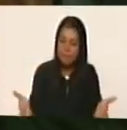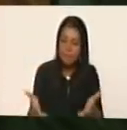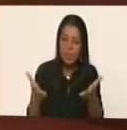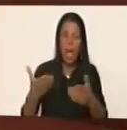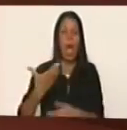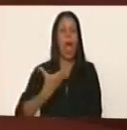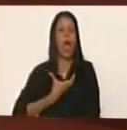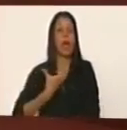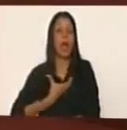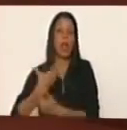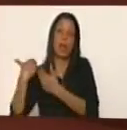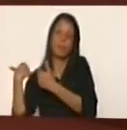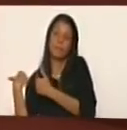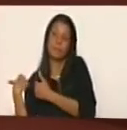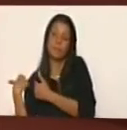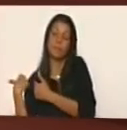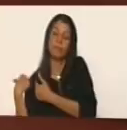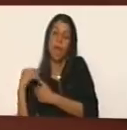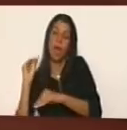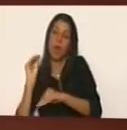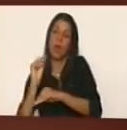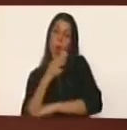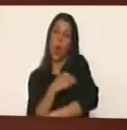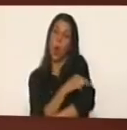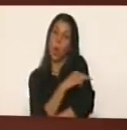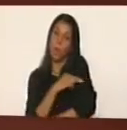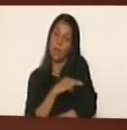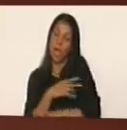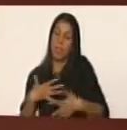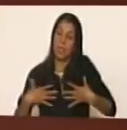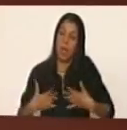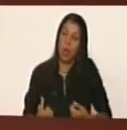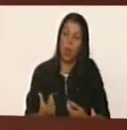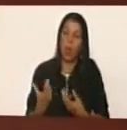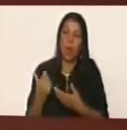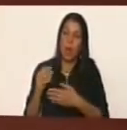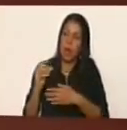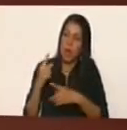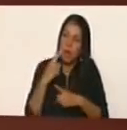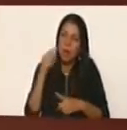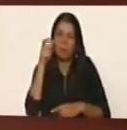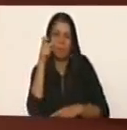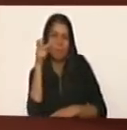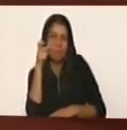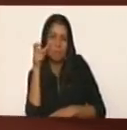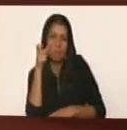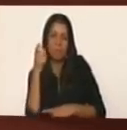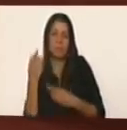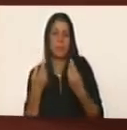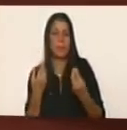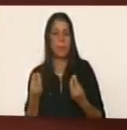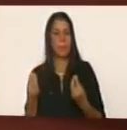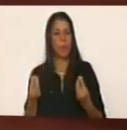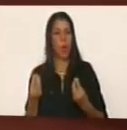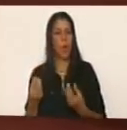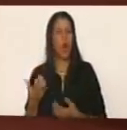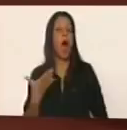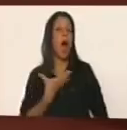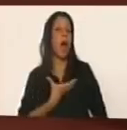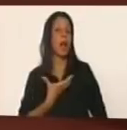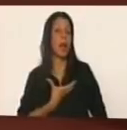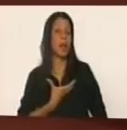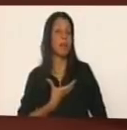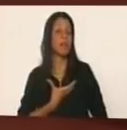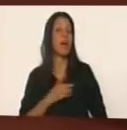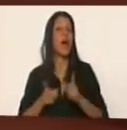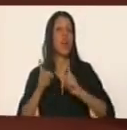aseguran la salubridad y la pacificidad en su territorio. Y no sabemos qué fue lo que hicieron los alcaldes, algunos